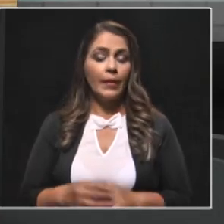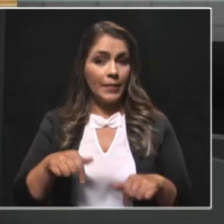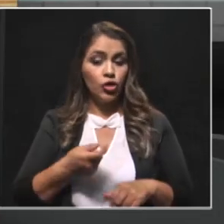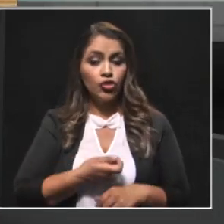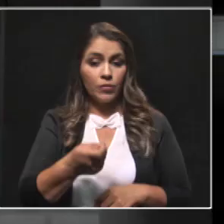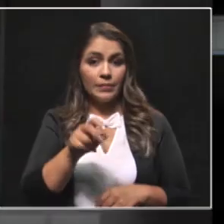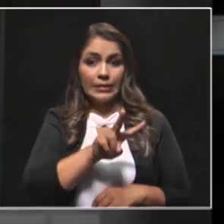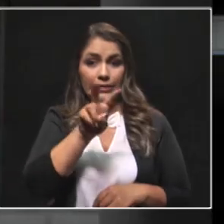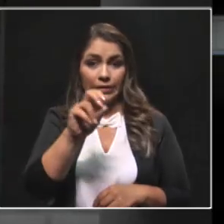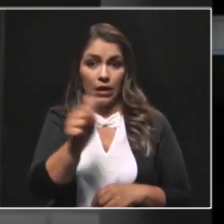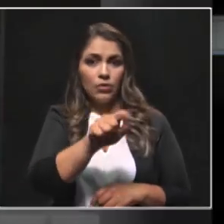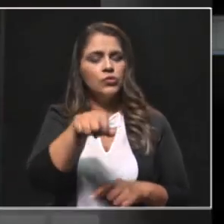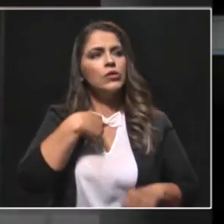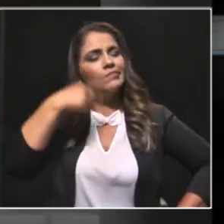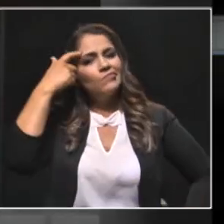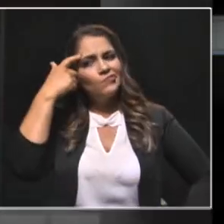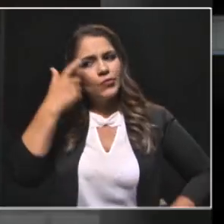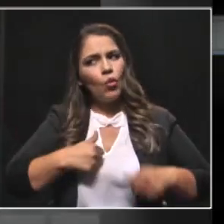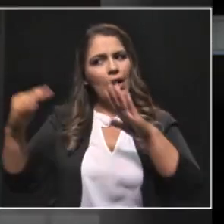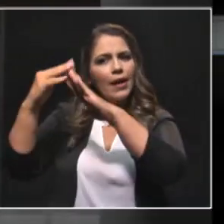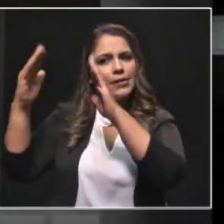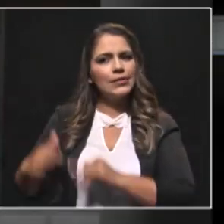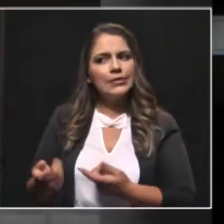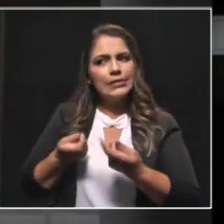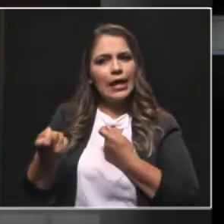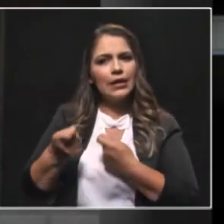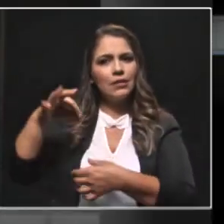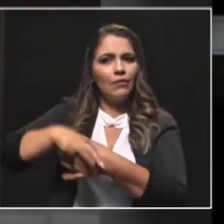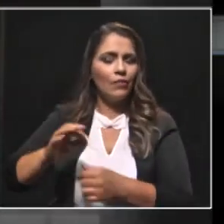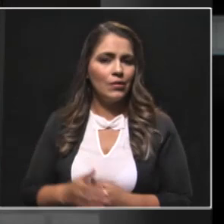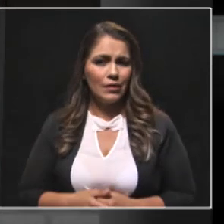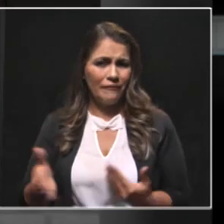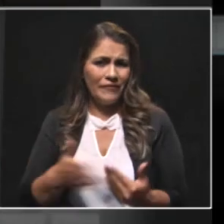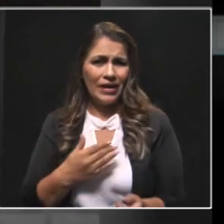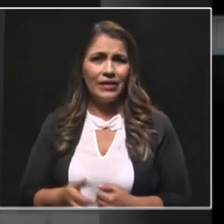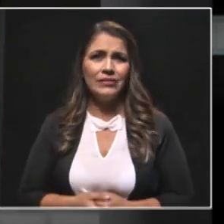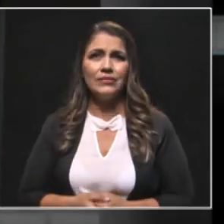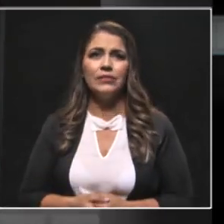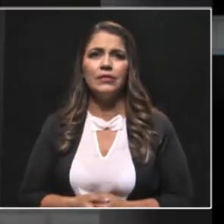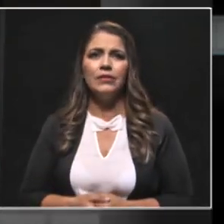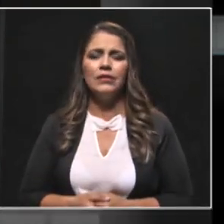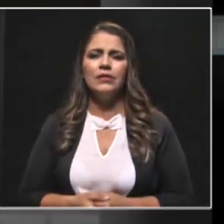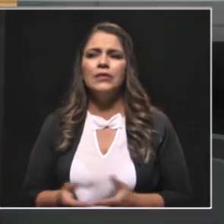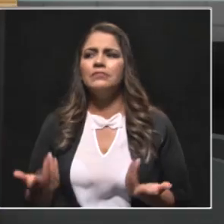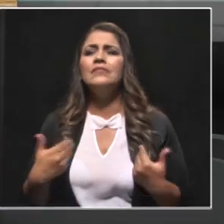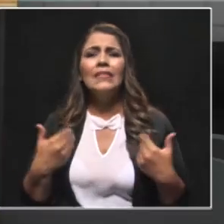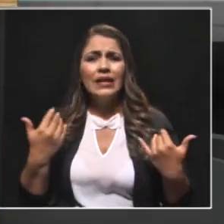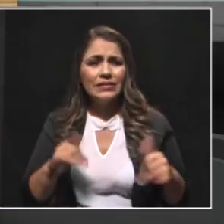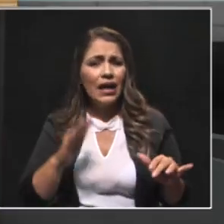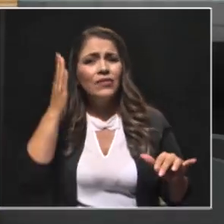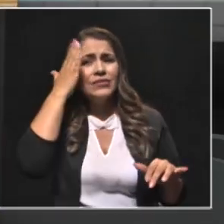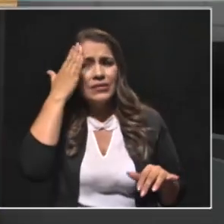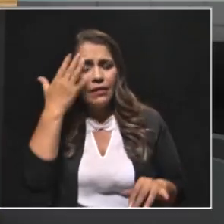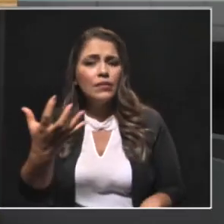al 27 de agosto tomar la decisión de registrar la cédula. La MOA es un trabajo muy riguroso para comparar qué ocurre. Uno escucha desde el pasado